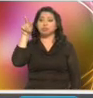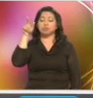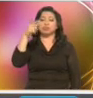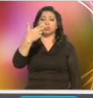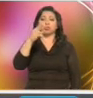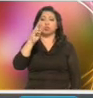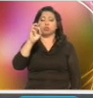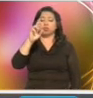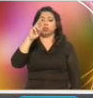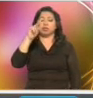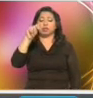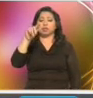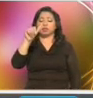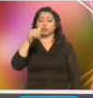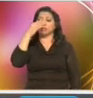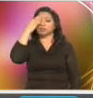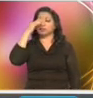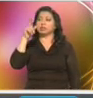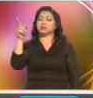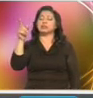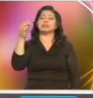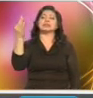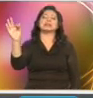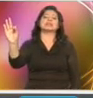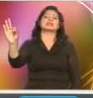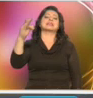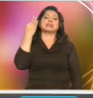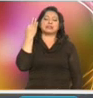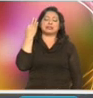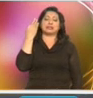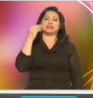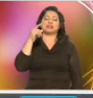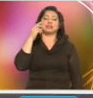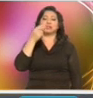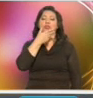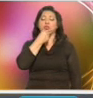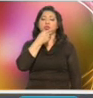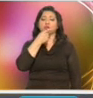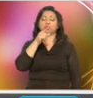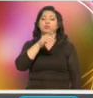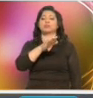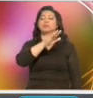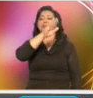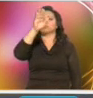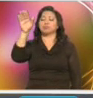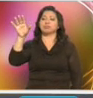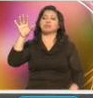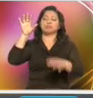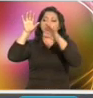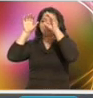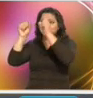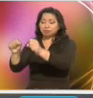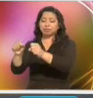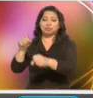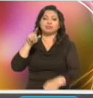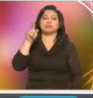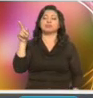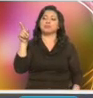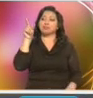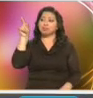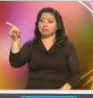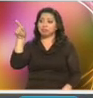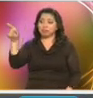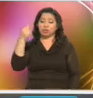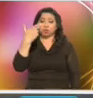él, Gustavo, personalmente va a detener a Huerta Sí. y se lo lleva al presidente Madero y le dice, hermano, nos